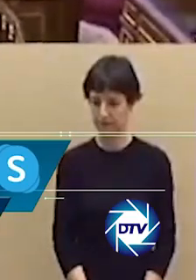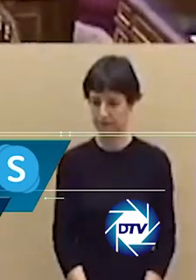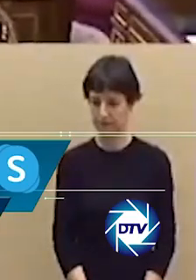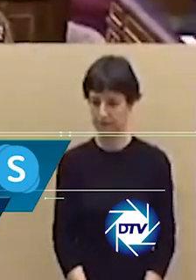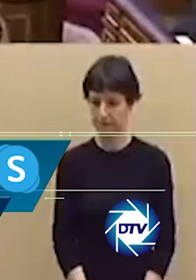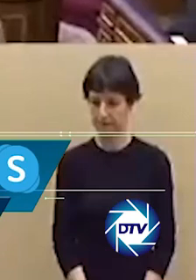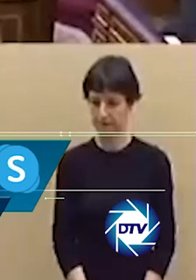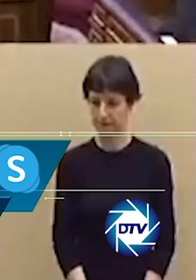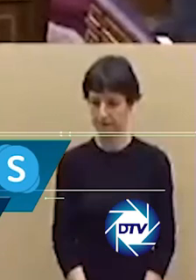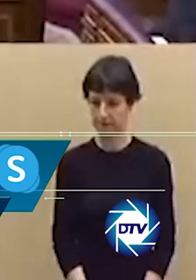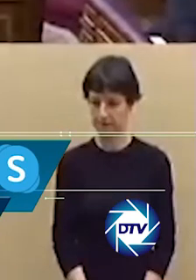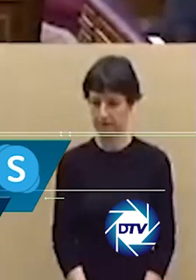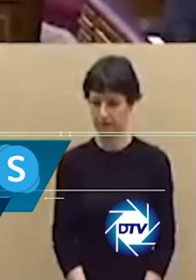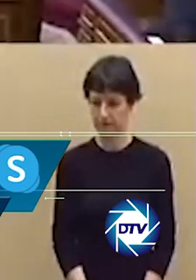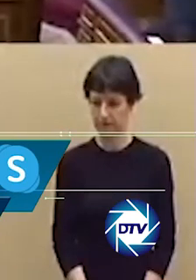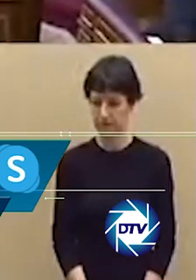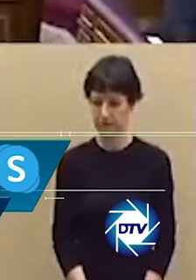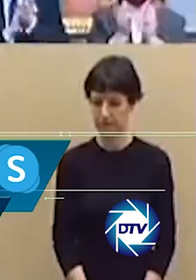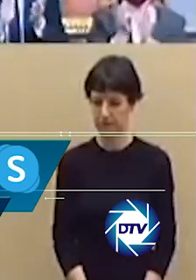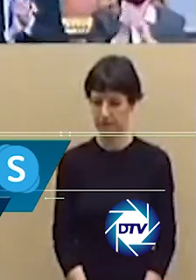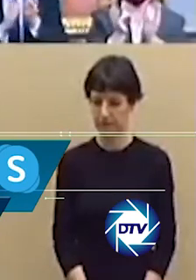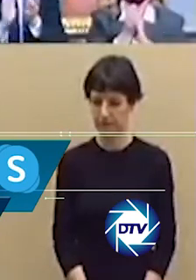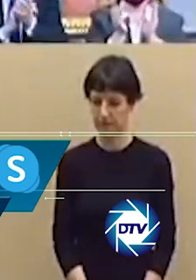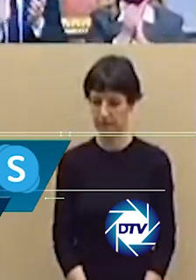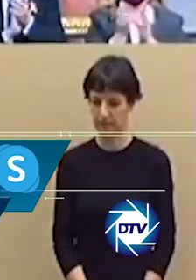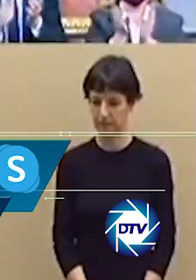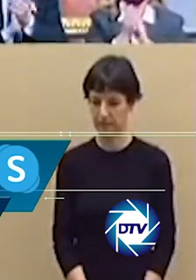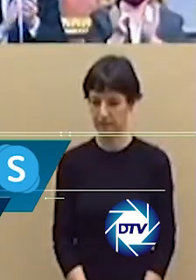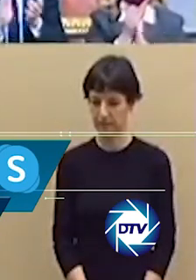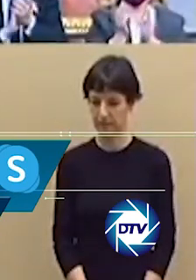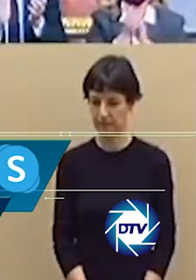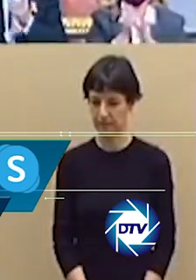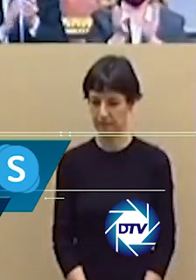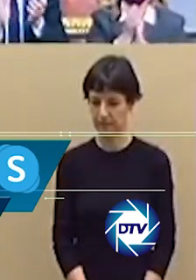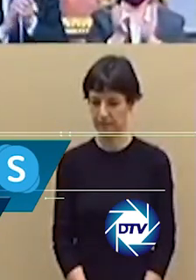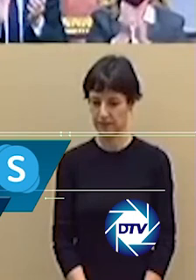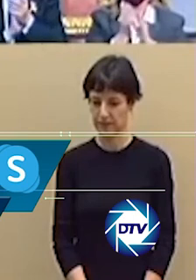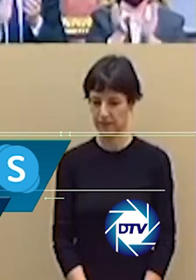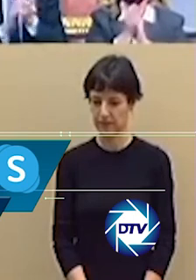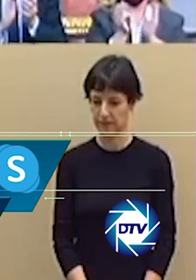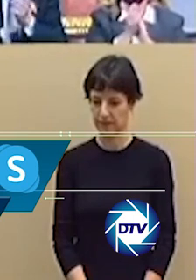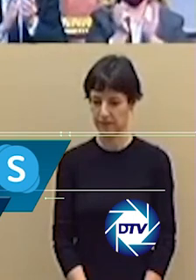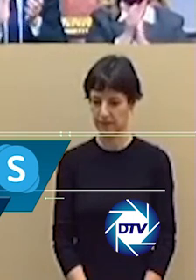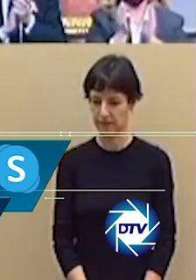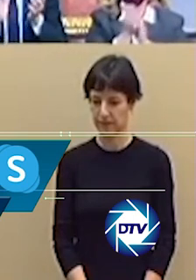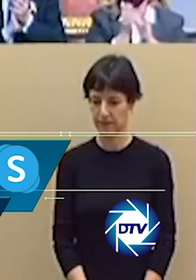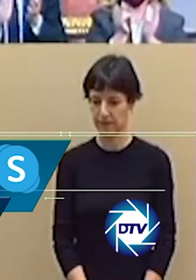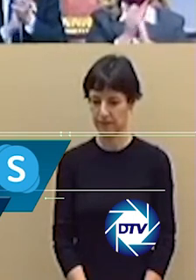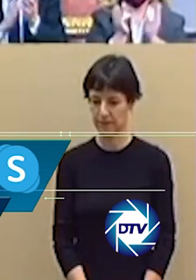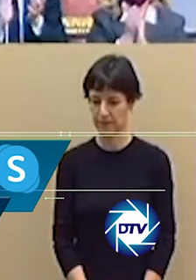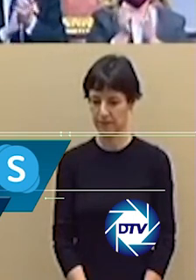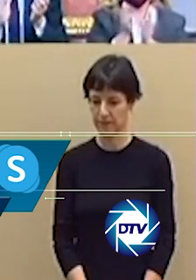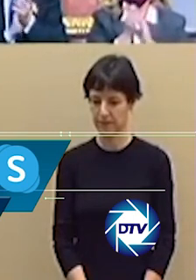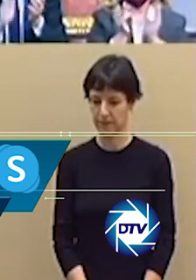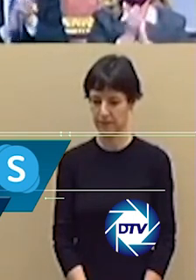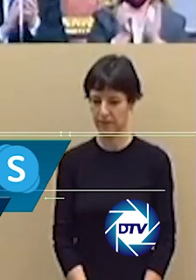este caso su parlamento, donde Zelensky se dirigió a Italia antes que a España, Australia